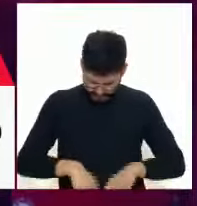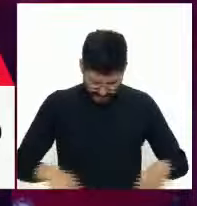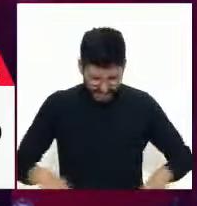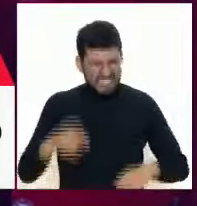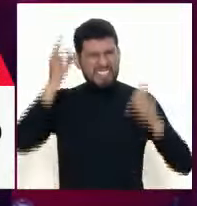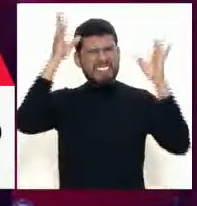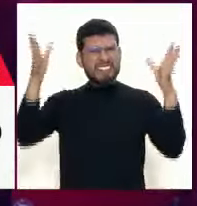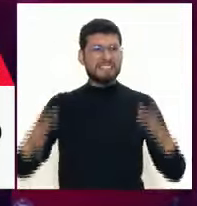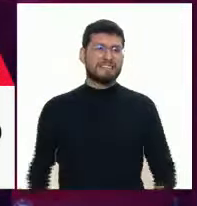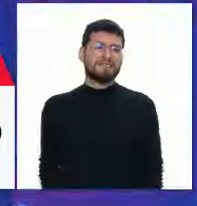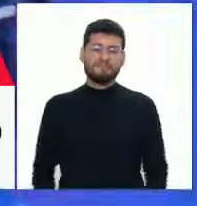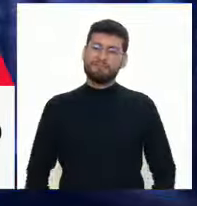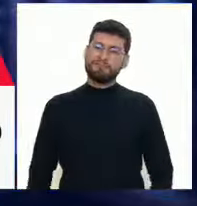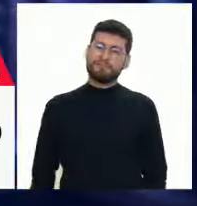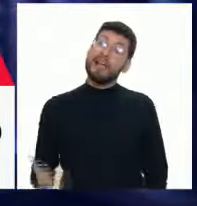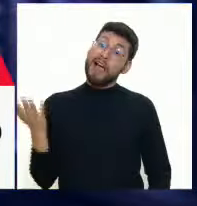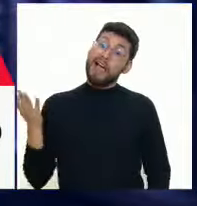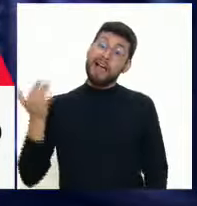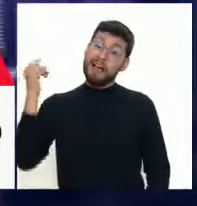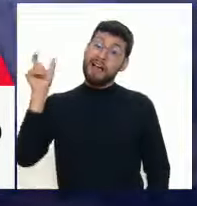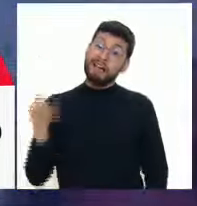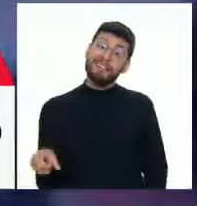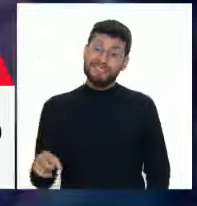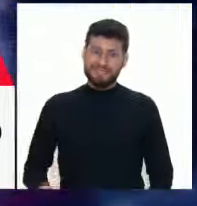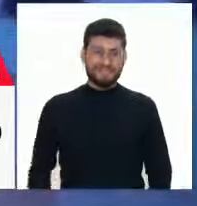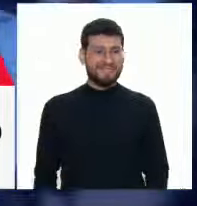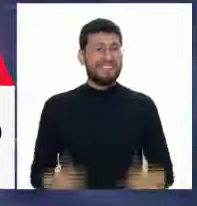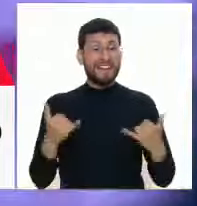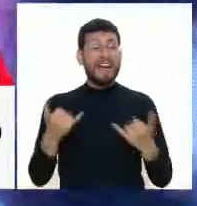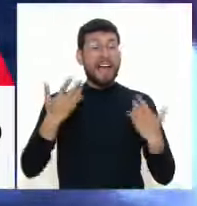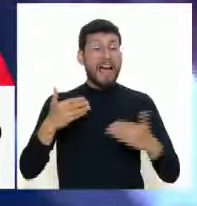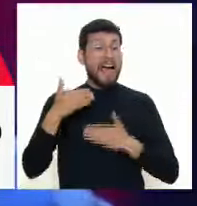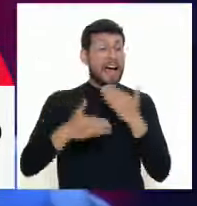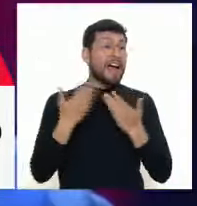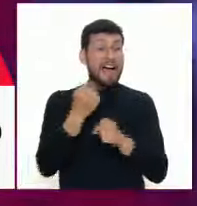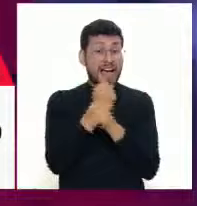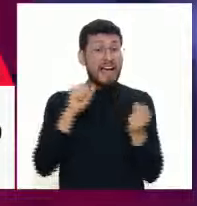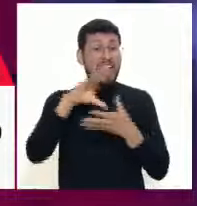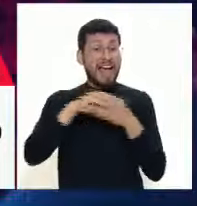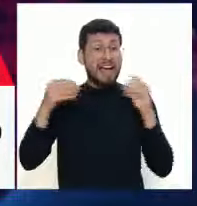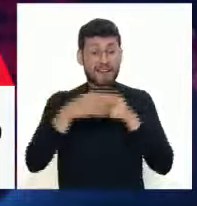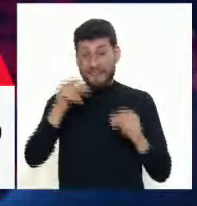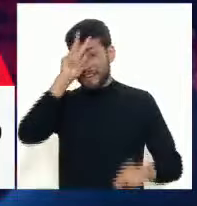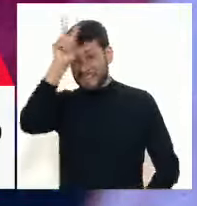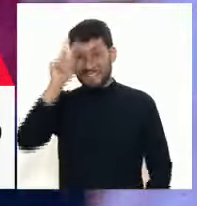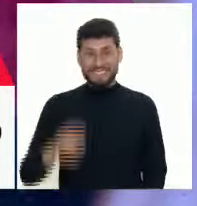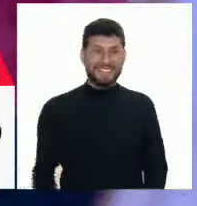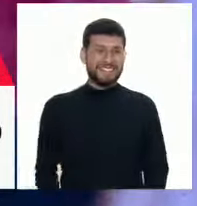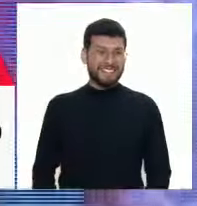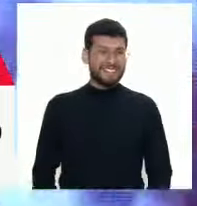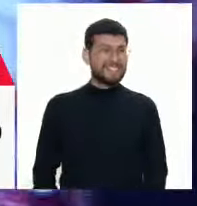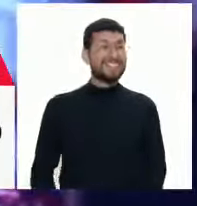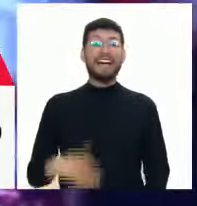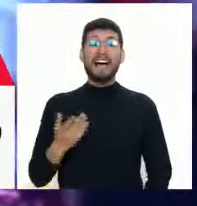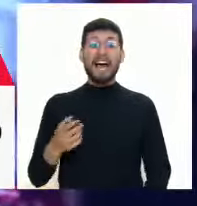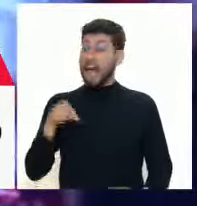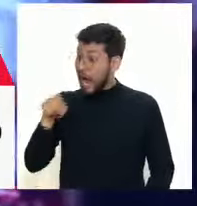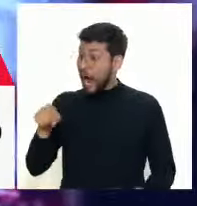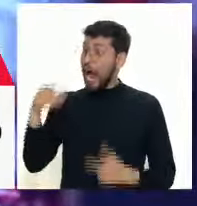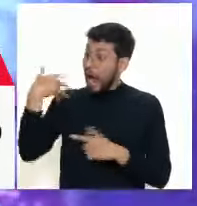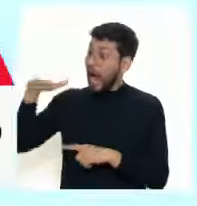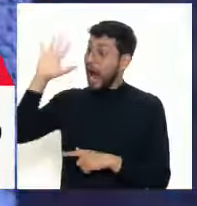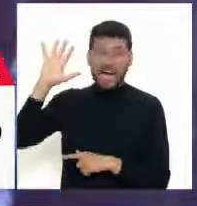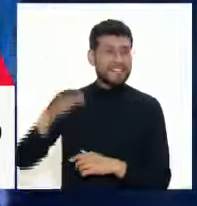es una locura. Bueno, ahora es humano. Continúa la misión de salvar la historia del Perú. Dinos, libro. ¿Así